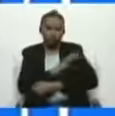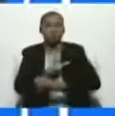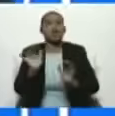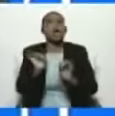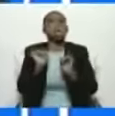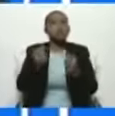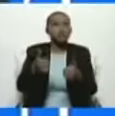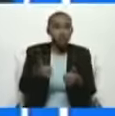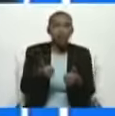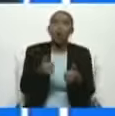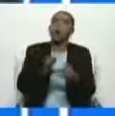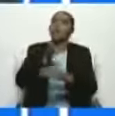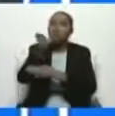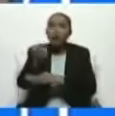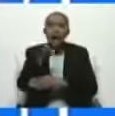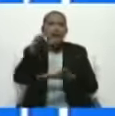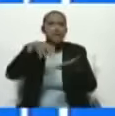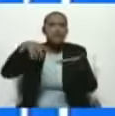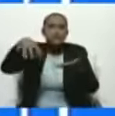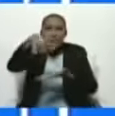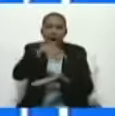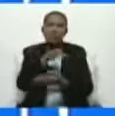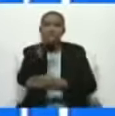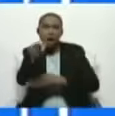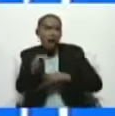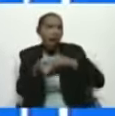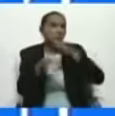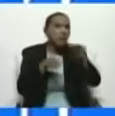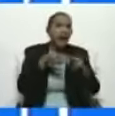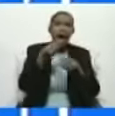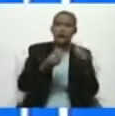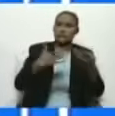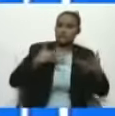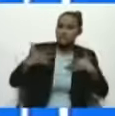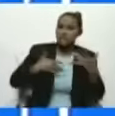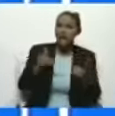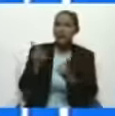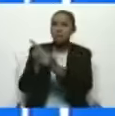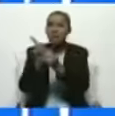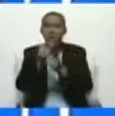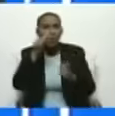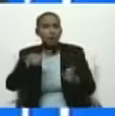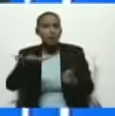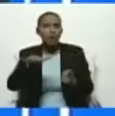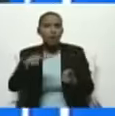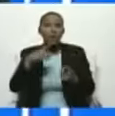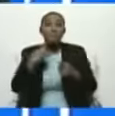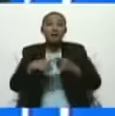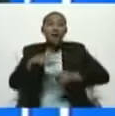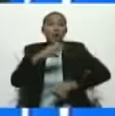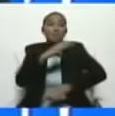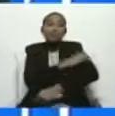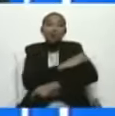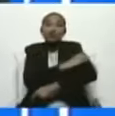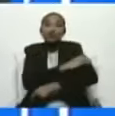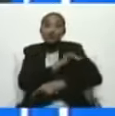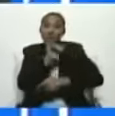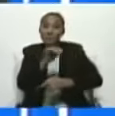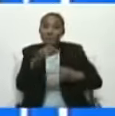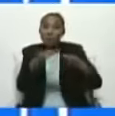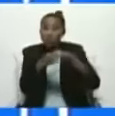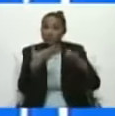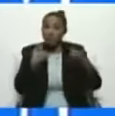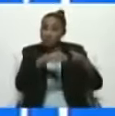y van y hacen giras y recorridos y actos. La ultraderecha no. La ultraderecha